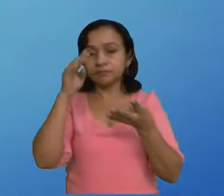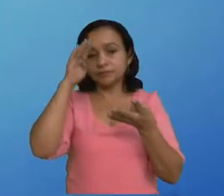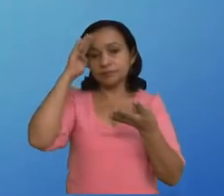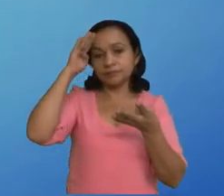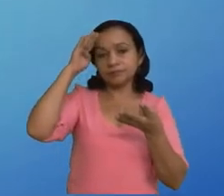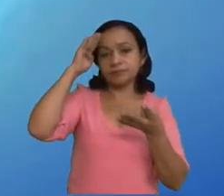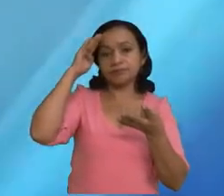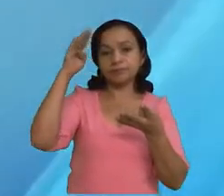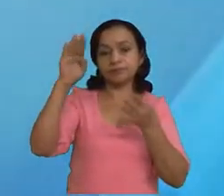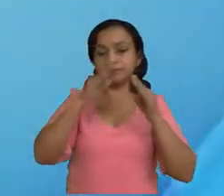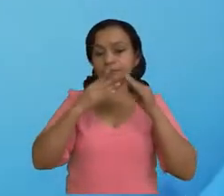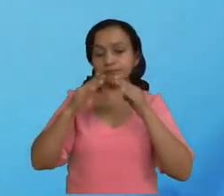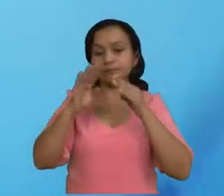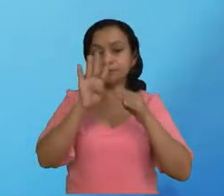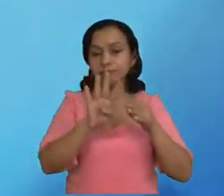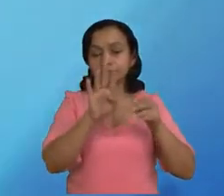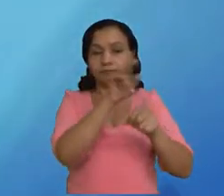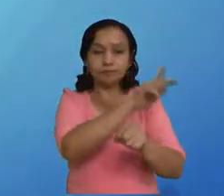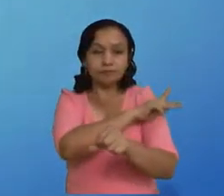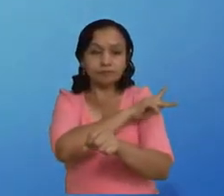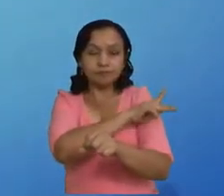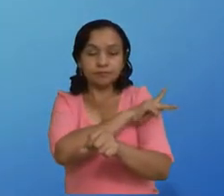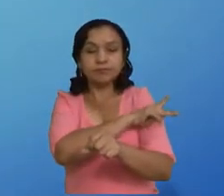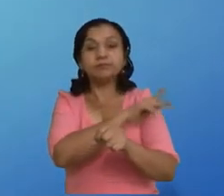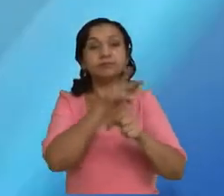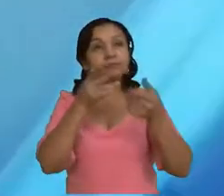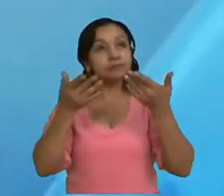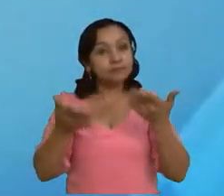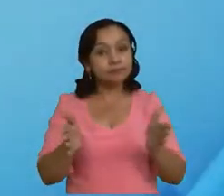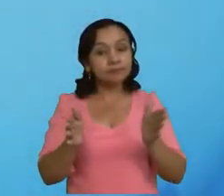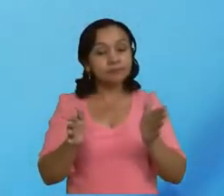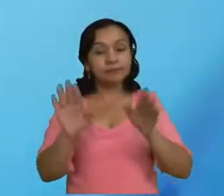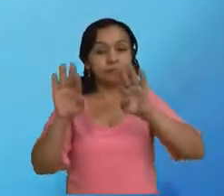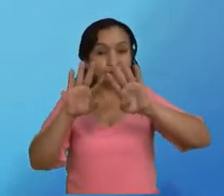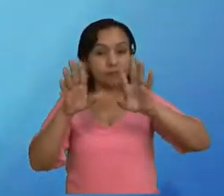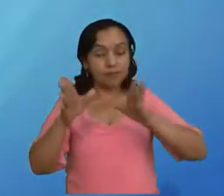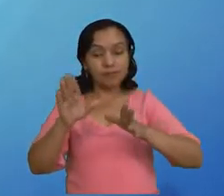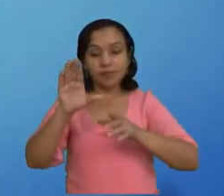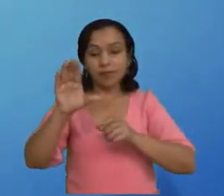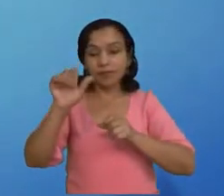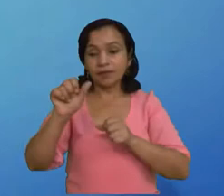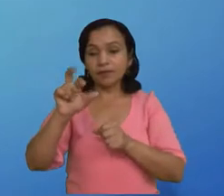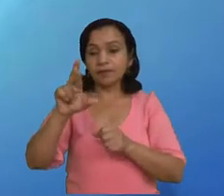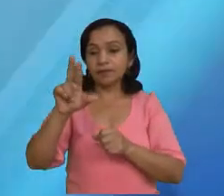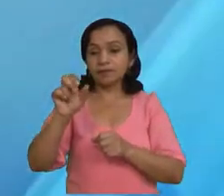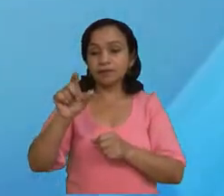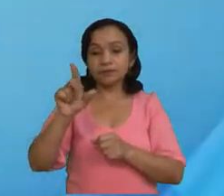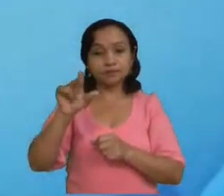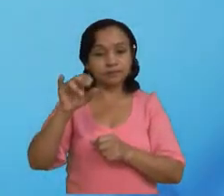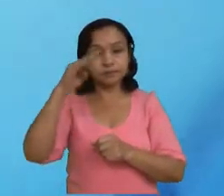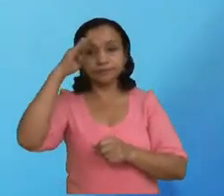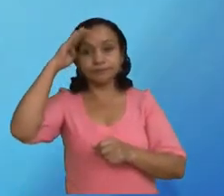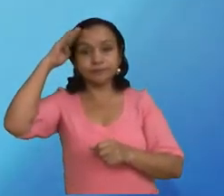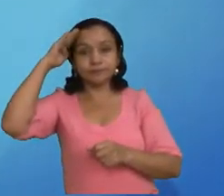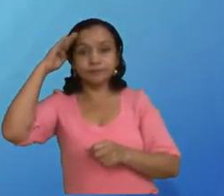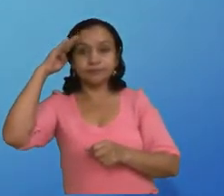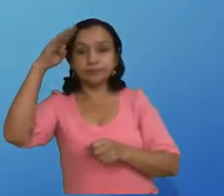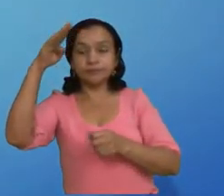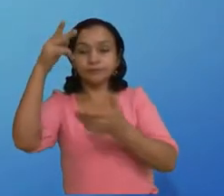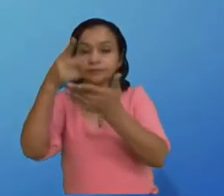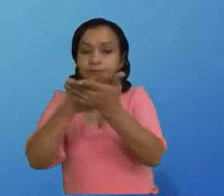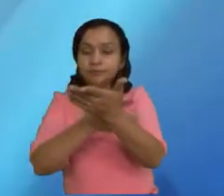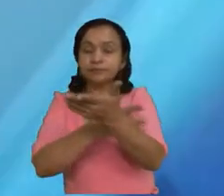la Policía, y la comisionada mayor Carolina Torres, también jefa de la dirección de proyectos de